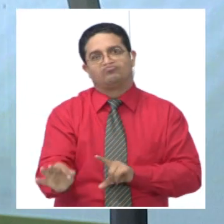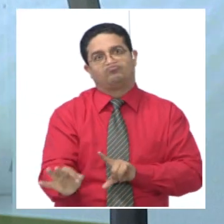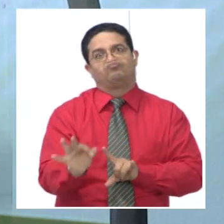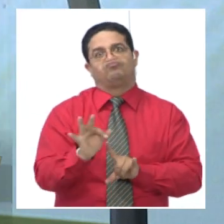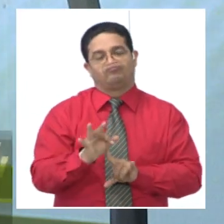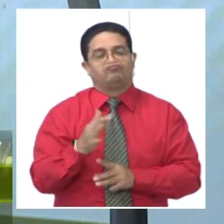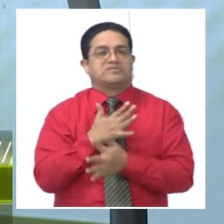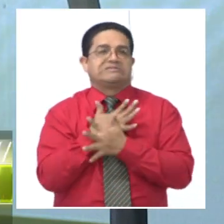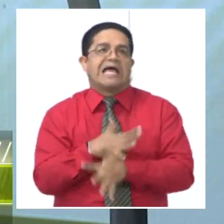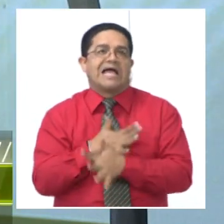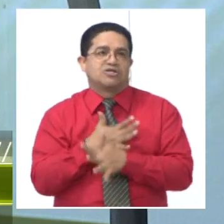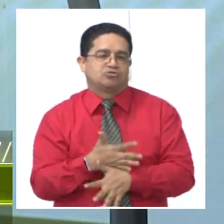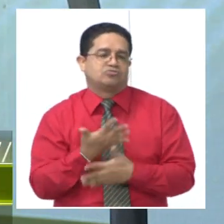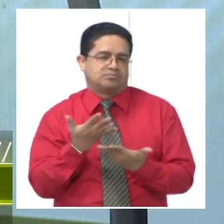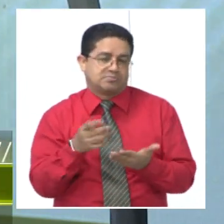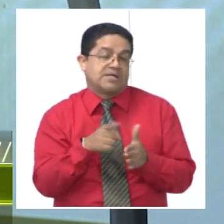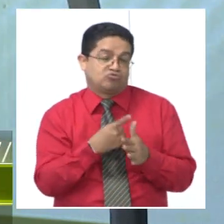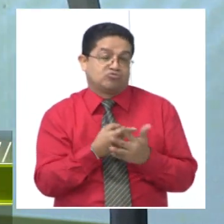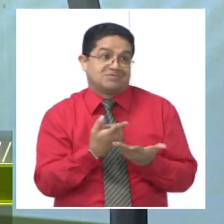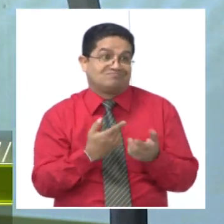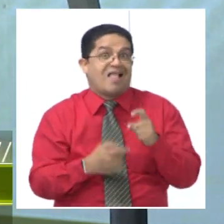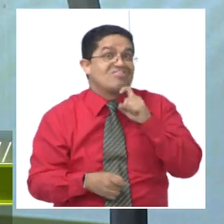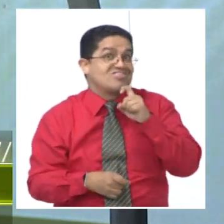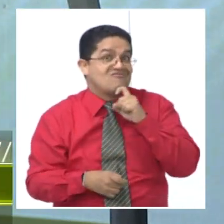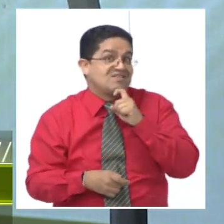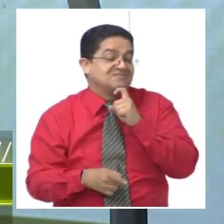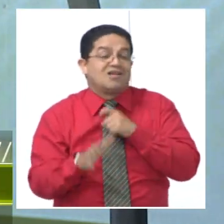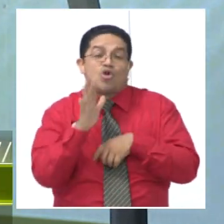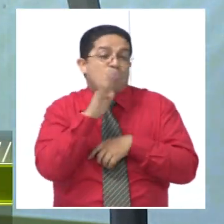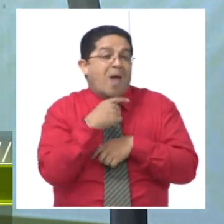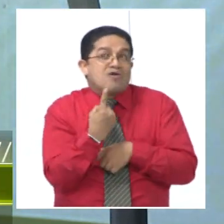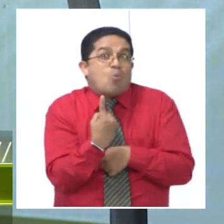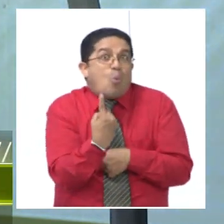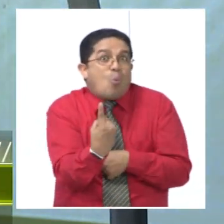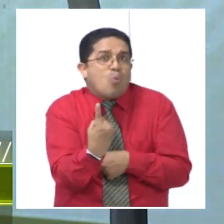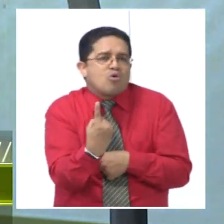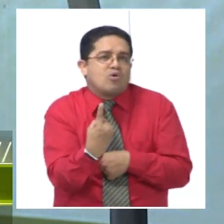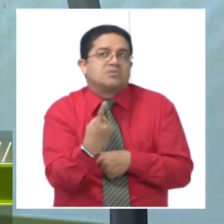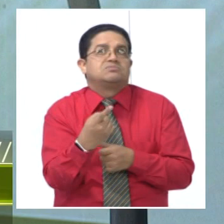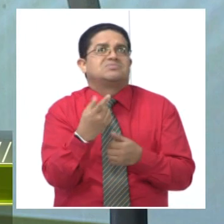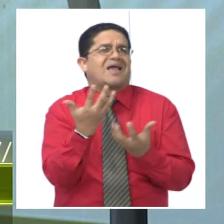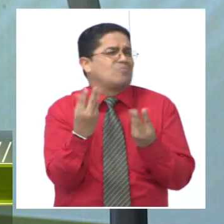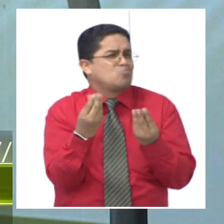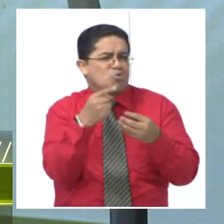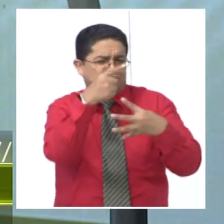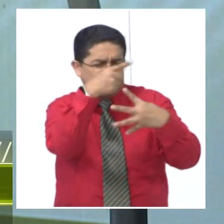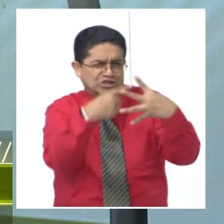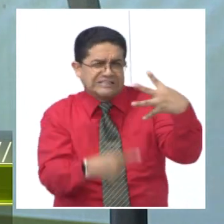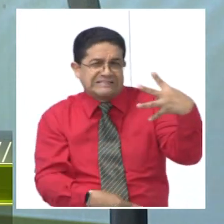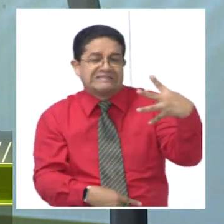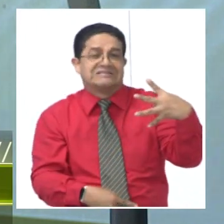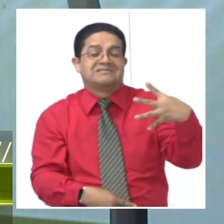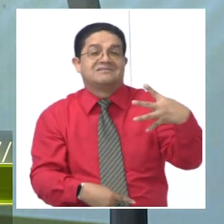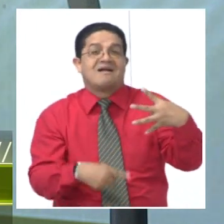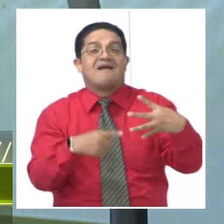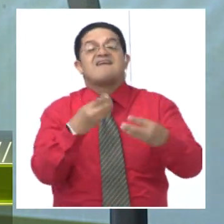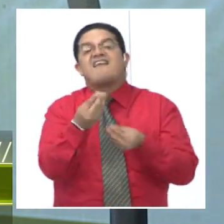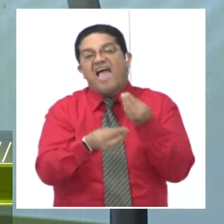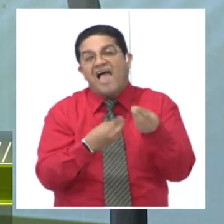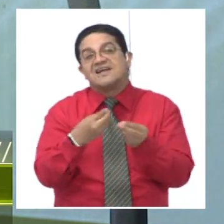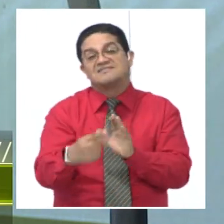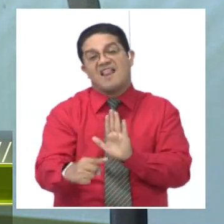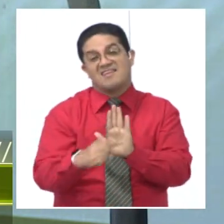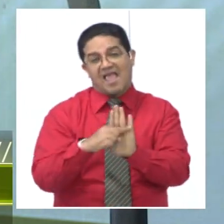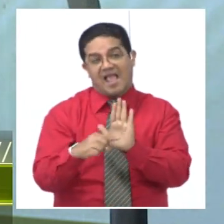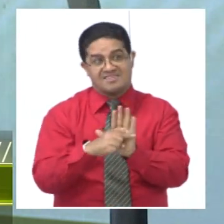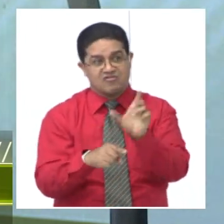sexual. Entonces fíjate que es muy complejo, no hay un único factor, hay muchos cofactores que se ponen en conjunto en una